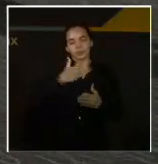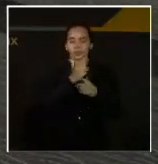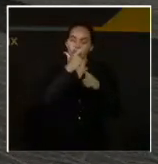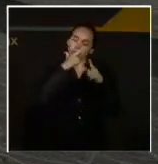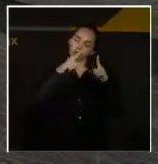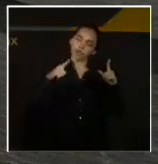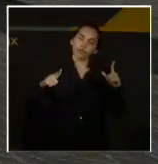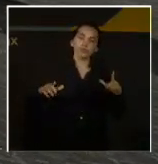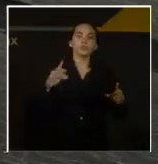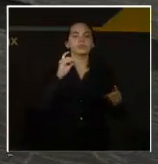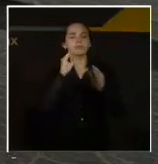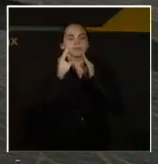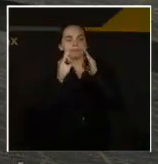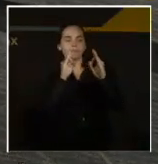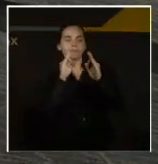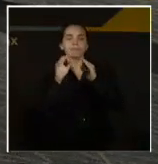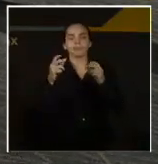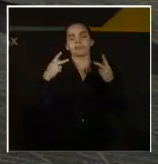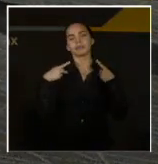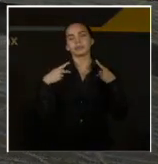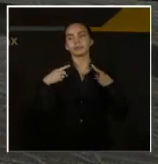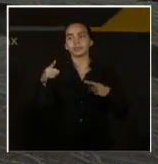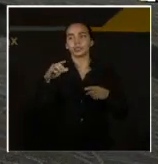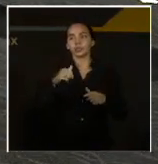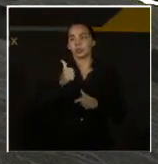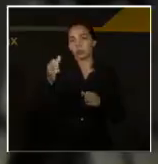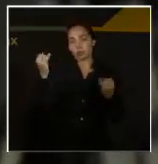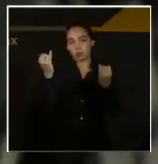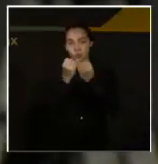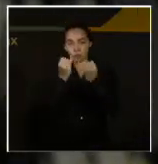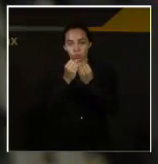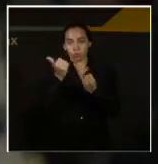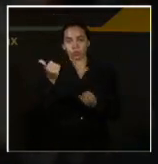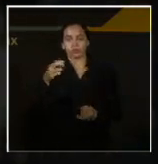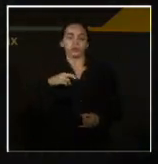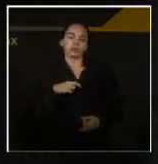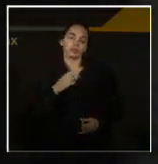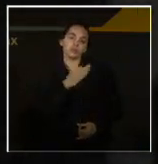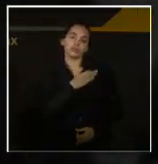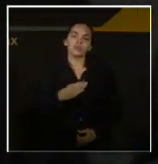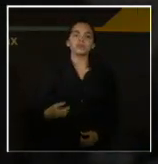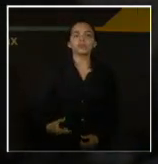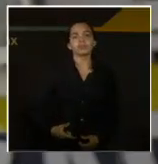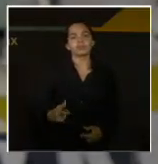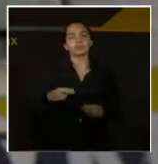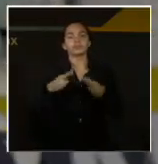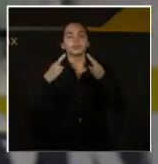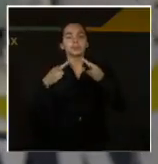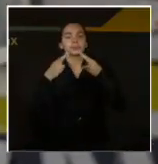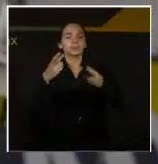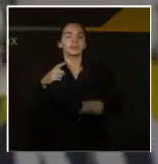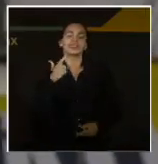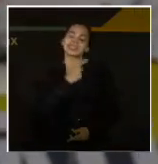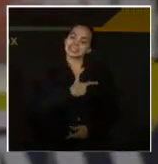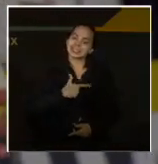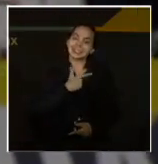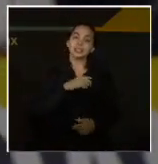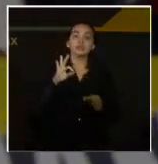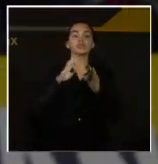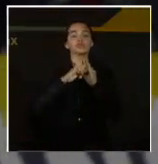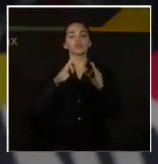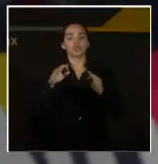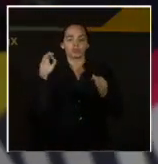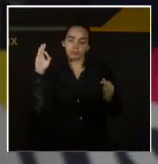debate ciudadano. Si yo estuviera del lado de ustedes, si yo no fuera candidato, me encantaría poder encontrarme en un